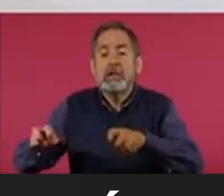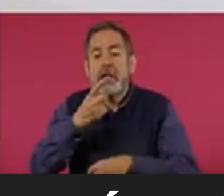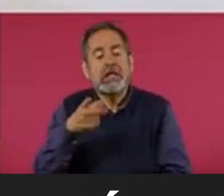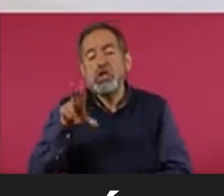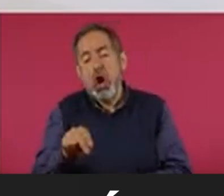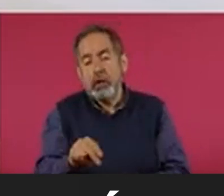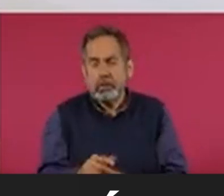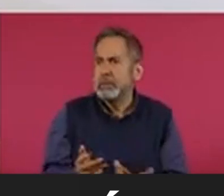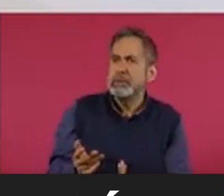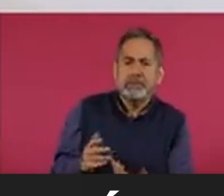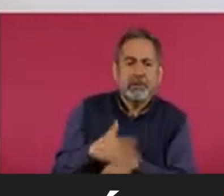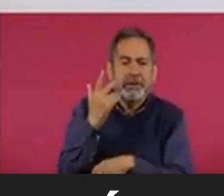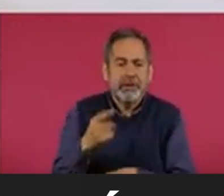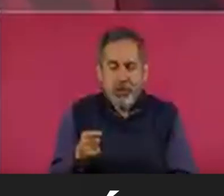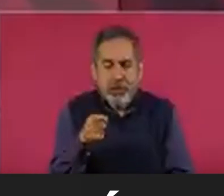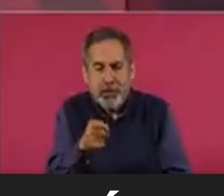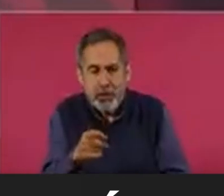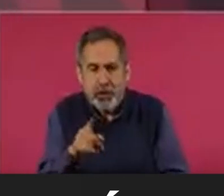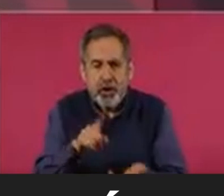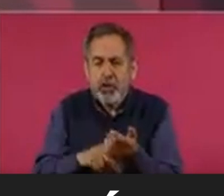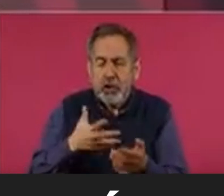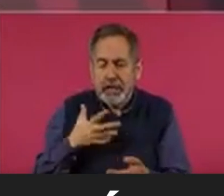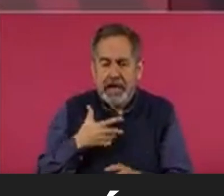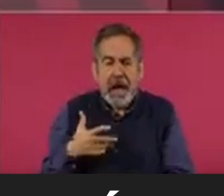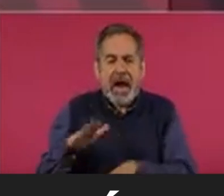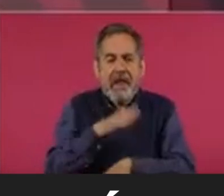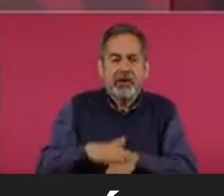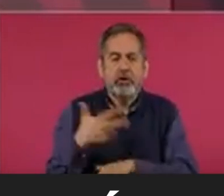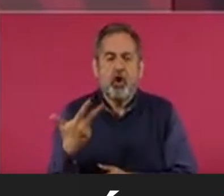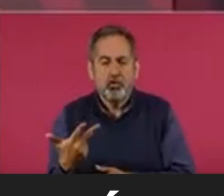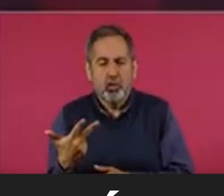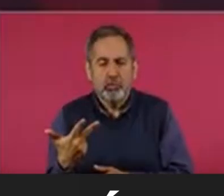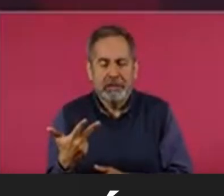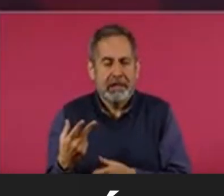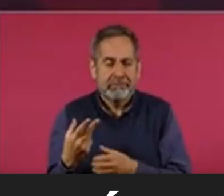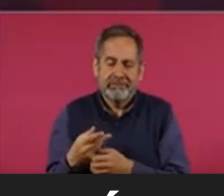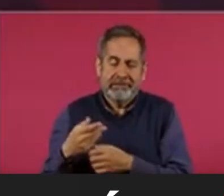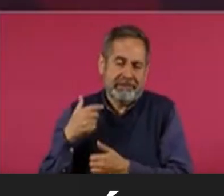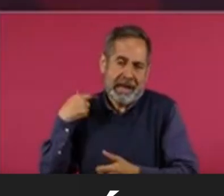porque no tenía 8 de calificación en la carrera.